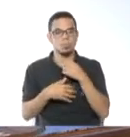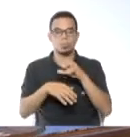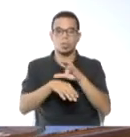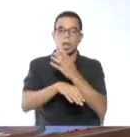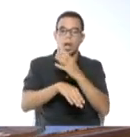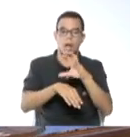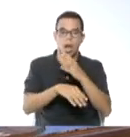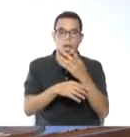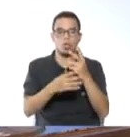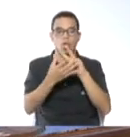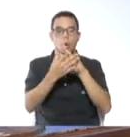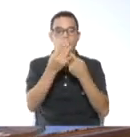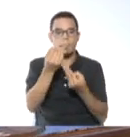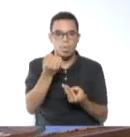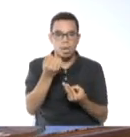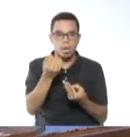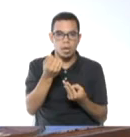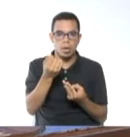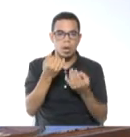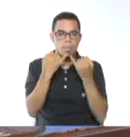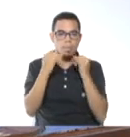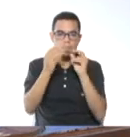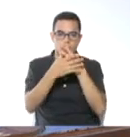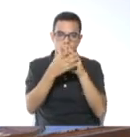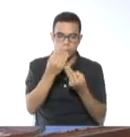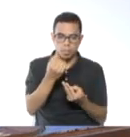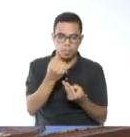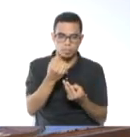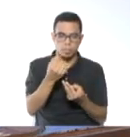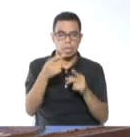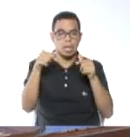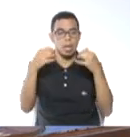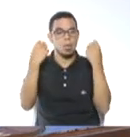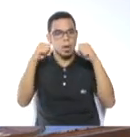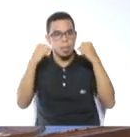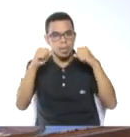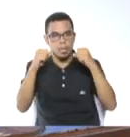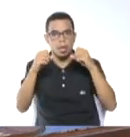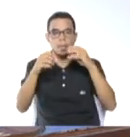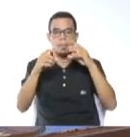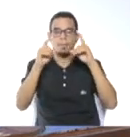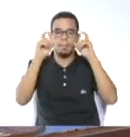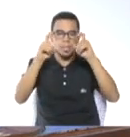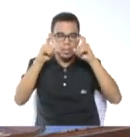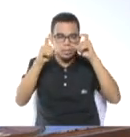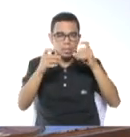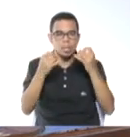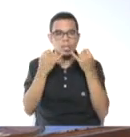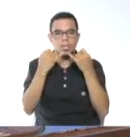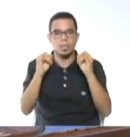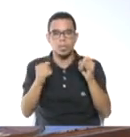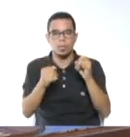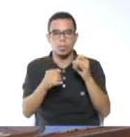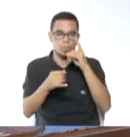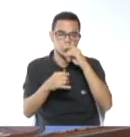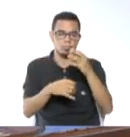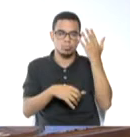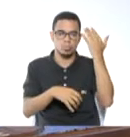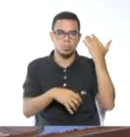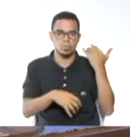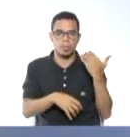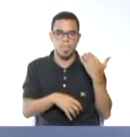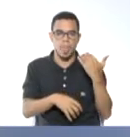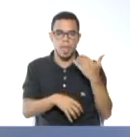bilingüe, dado que esta es una práctica para enseñar los idiomas ancestrales, ¿no? Me